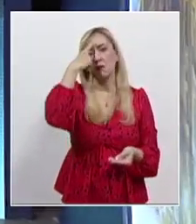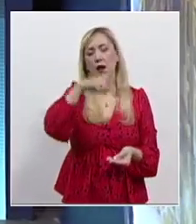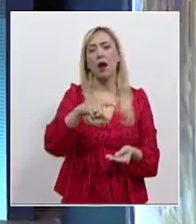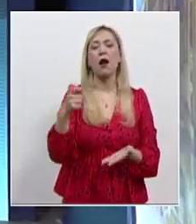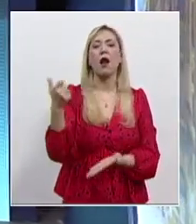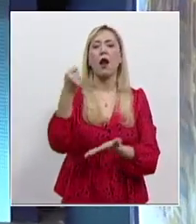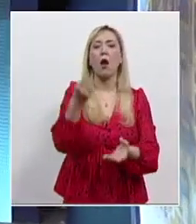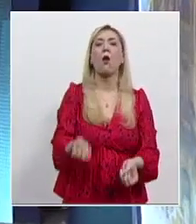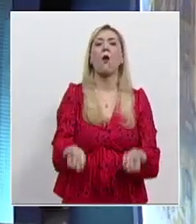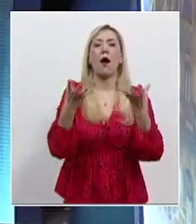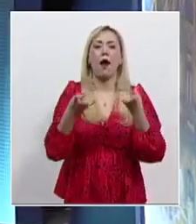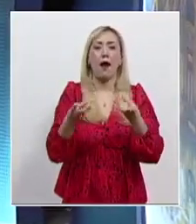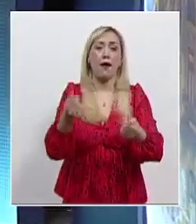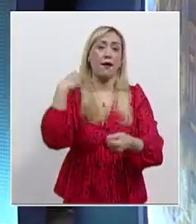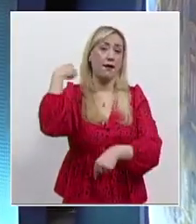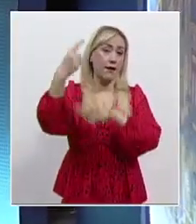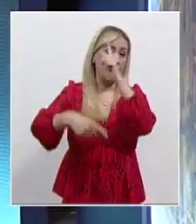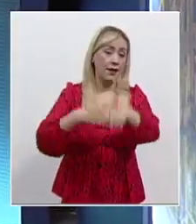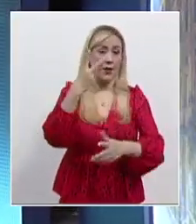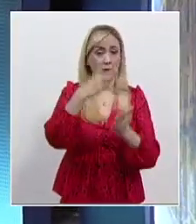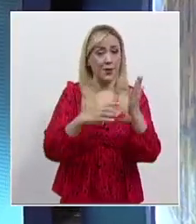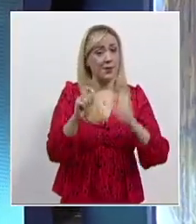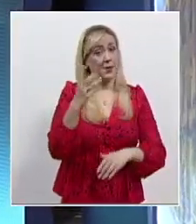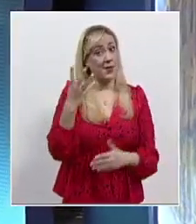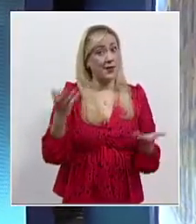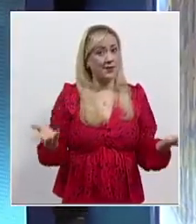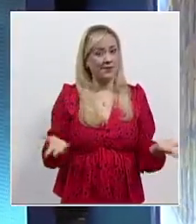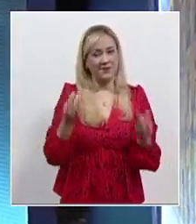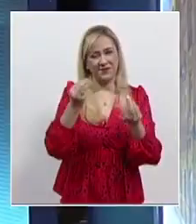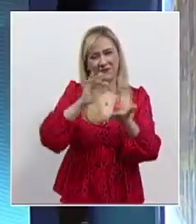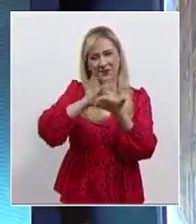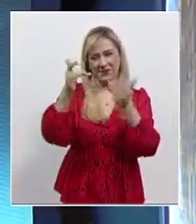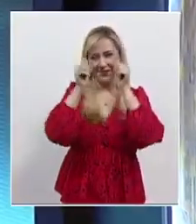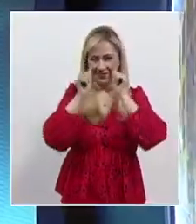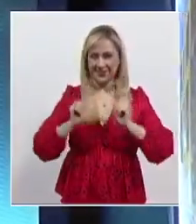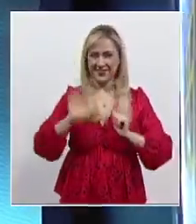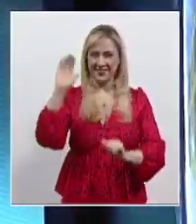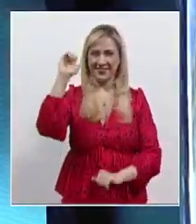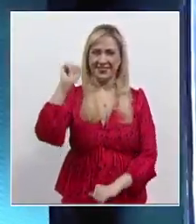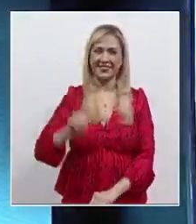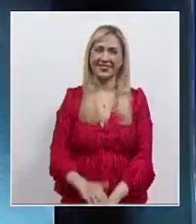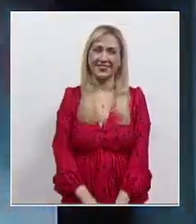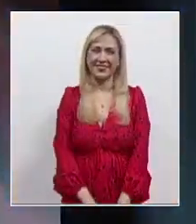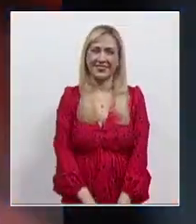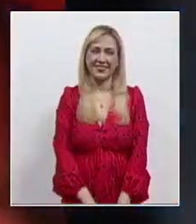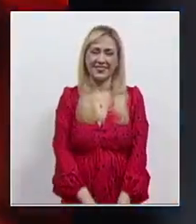2024. Soy Laura Murillo, le agradezco mucho su atención. Hasta pronto.